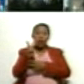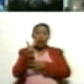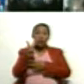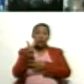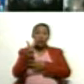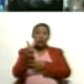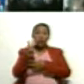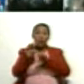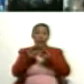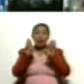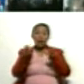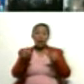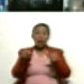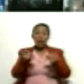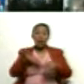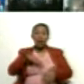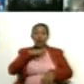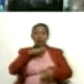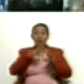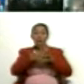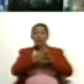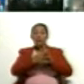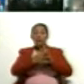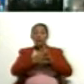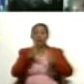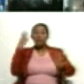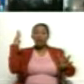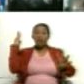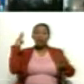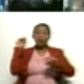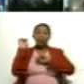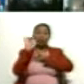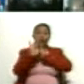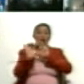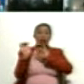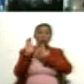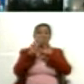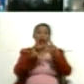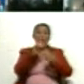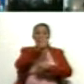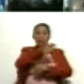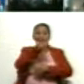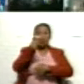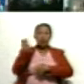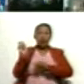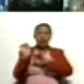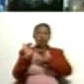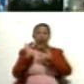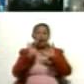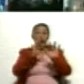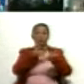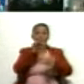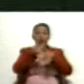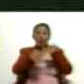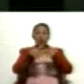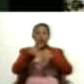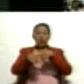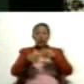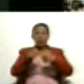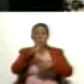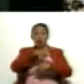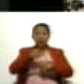2.322 mesas, abarrotadas durante todo el día de gente, y gente